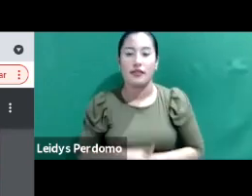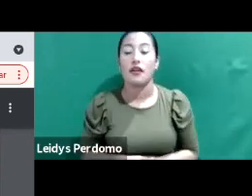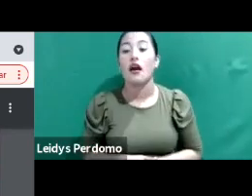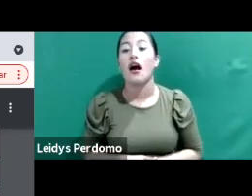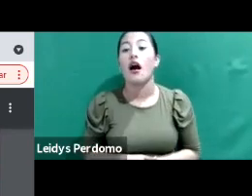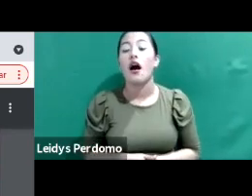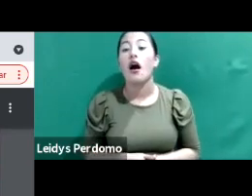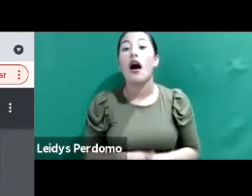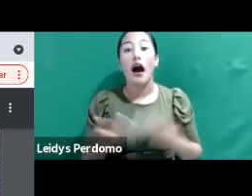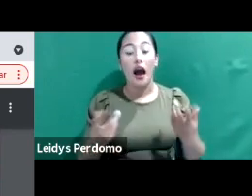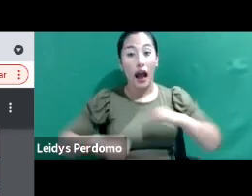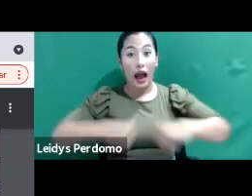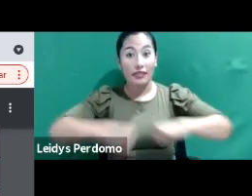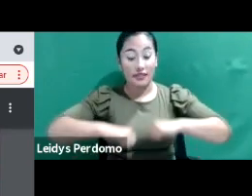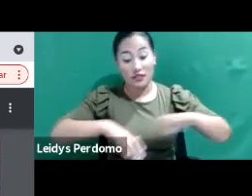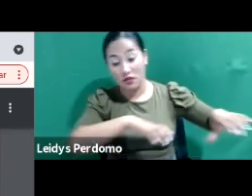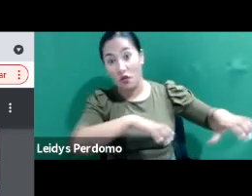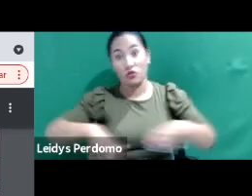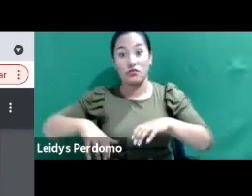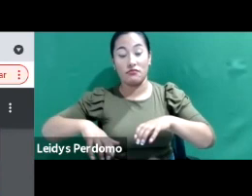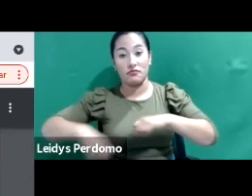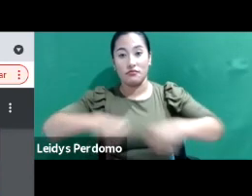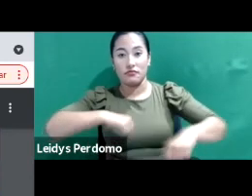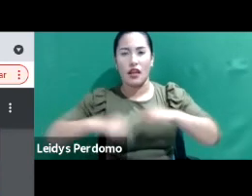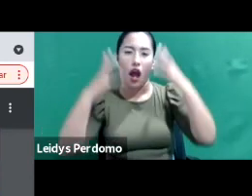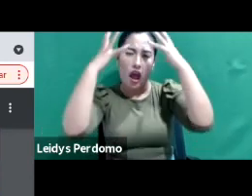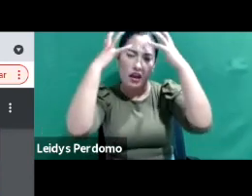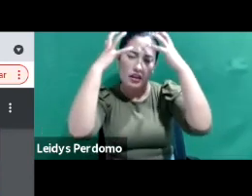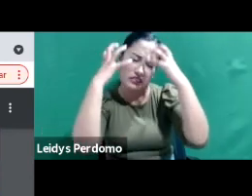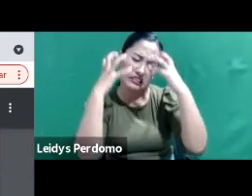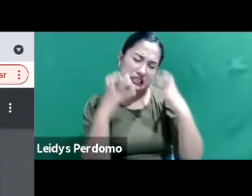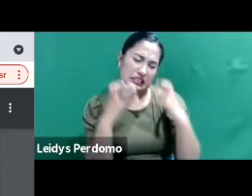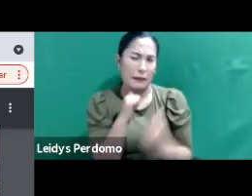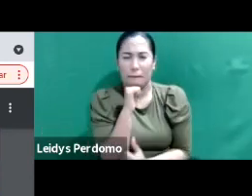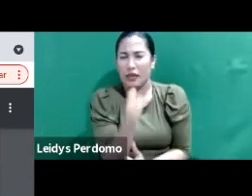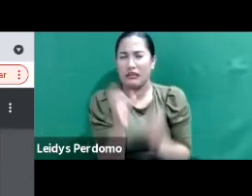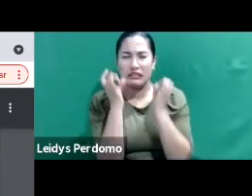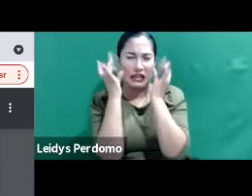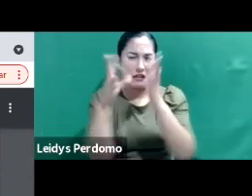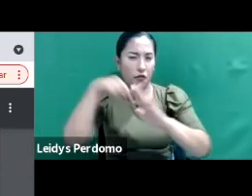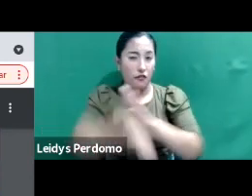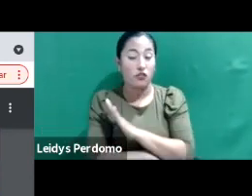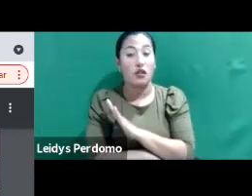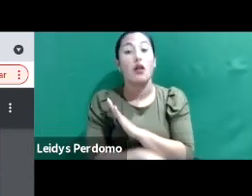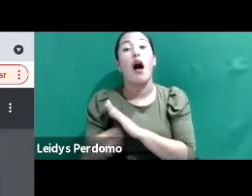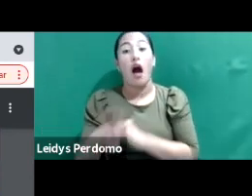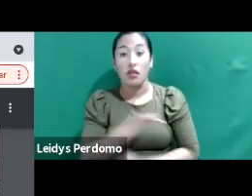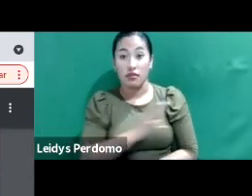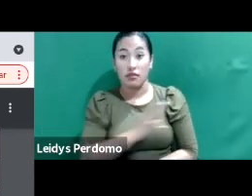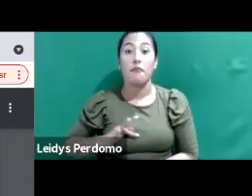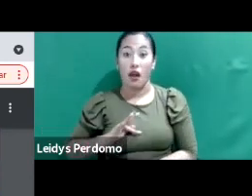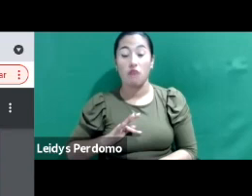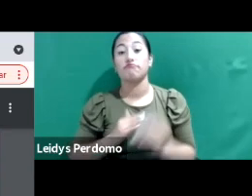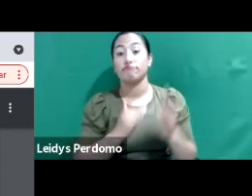con activación conductual cuando son con depresión mayor. Esto también va a ir indicado. Hay terapias que están ya indicadas